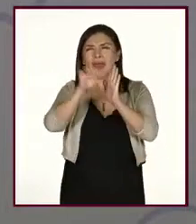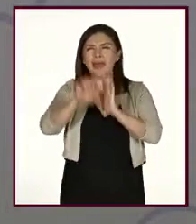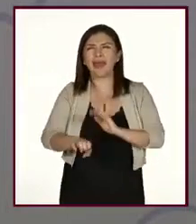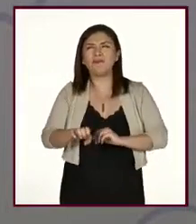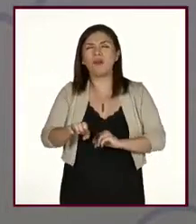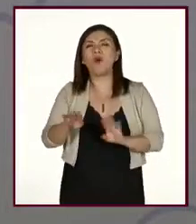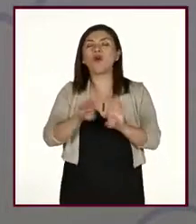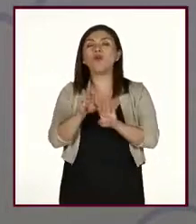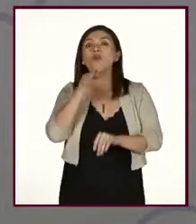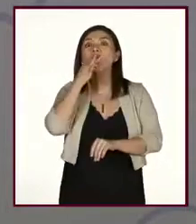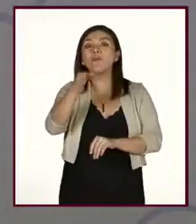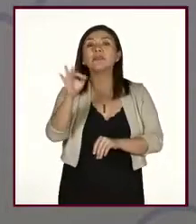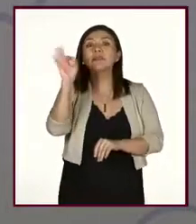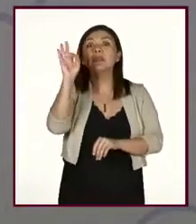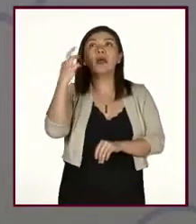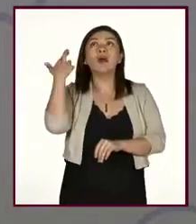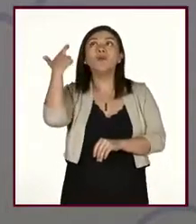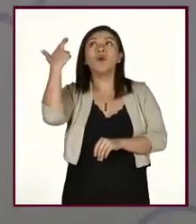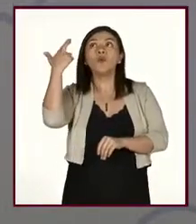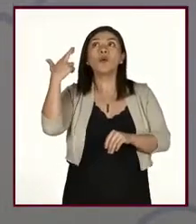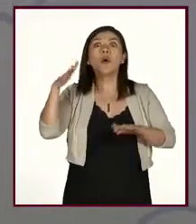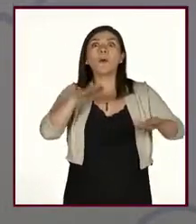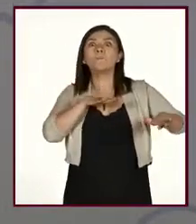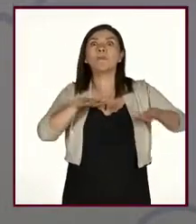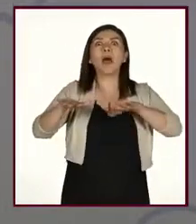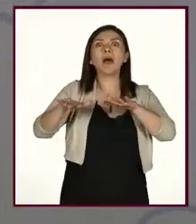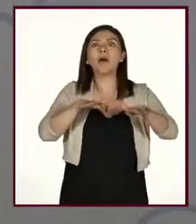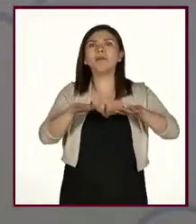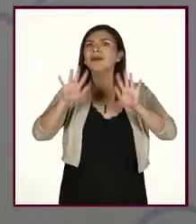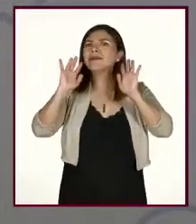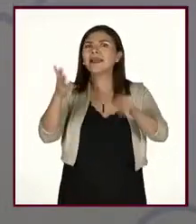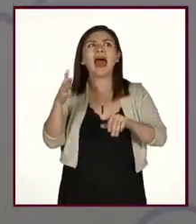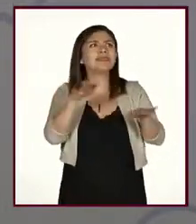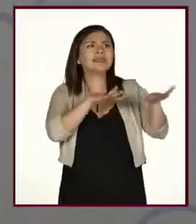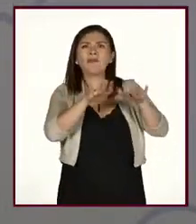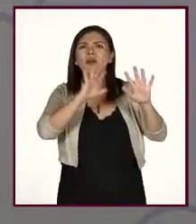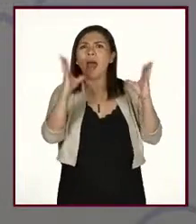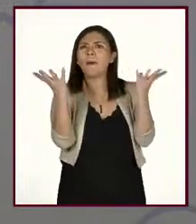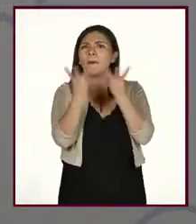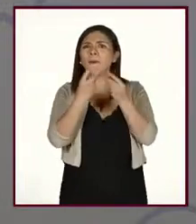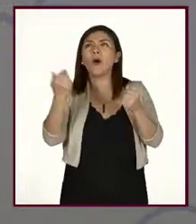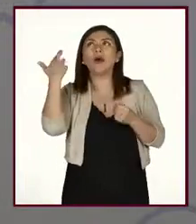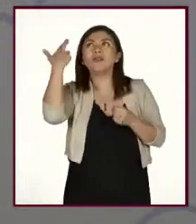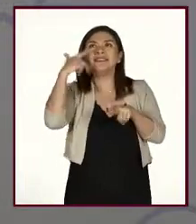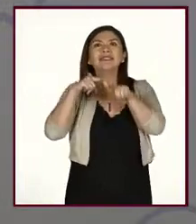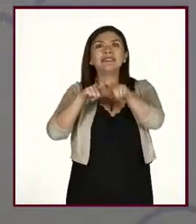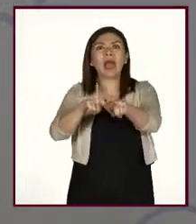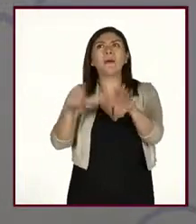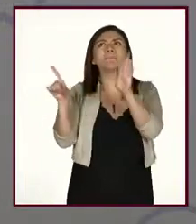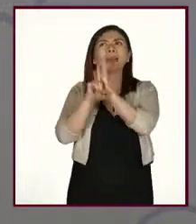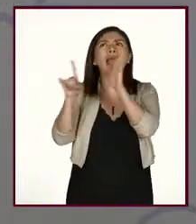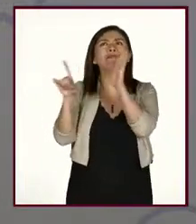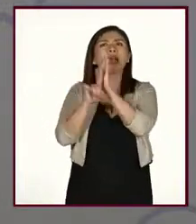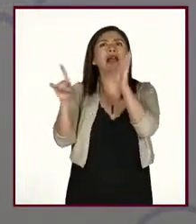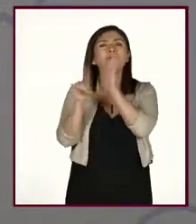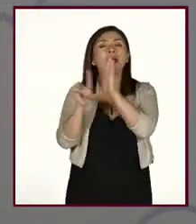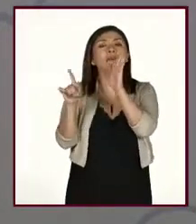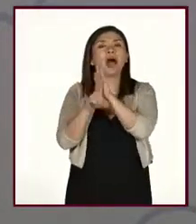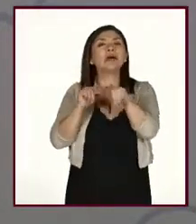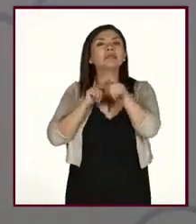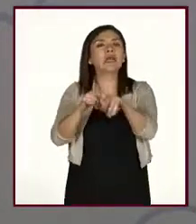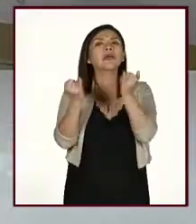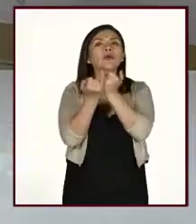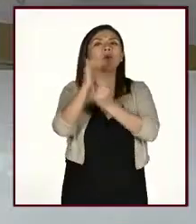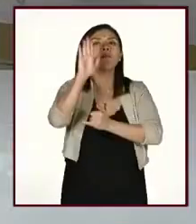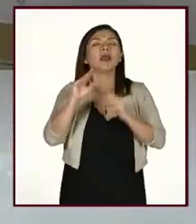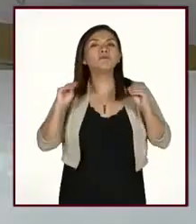esta alerta a lo mejor sísmica que se quedó encendida, pero ya pasó el sismo y la alerta sigue ahí encendida y no se apaga. Entonces se queda en una